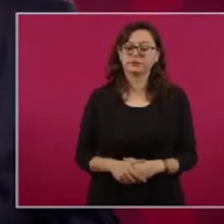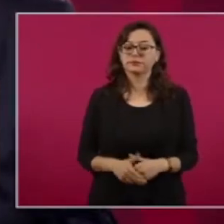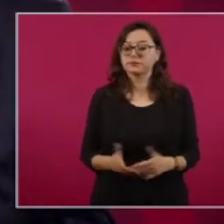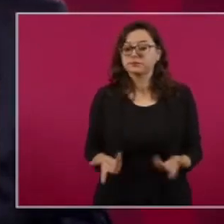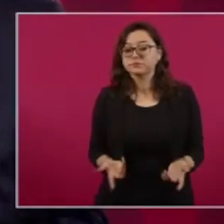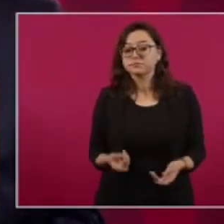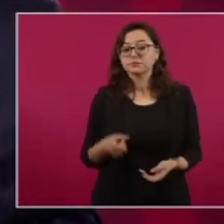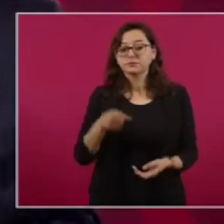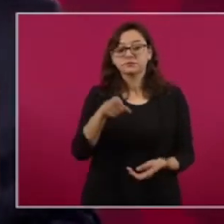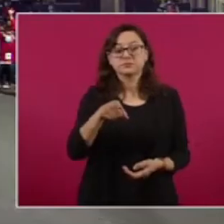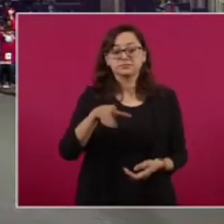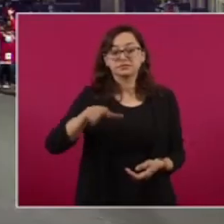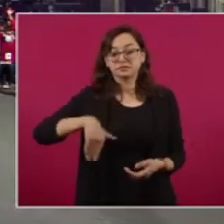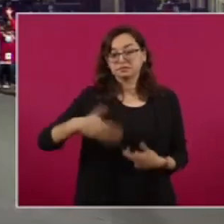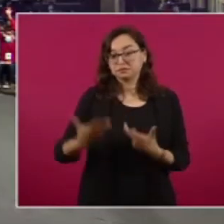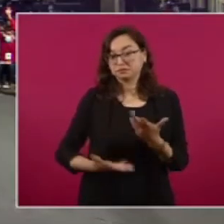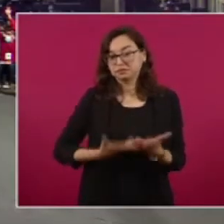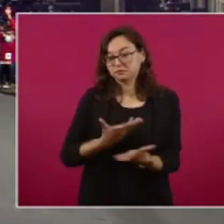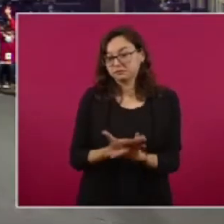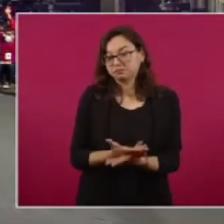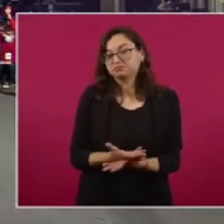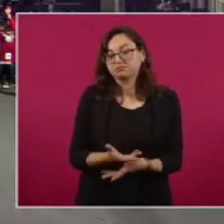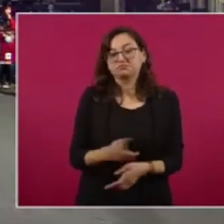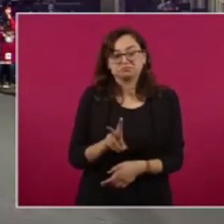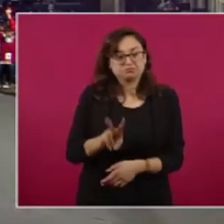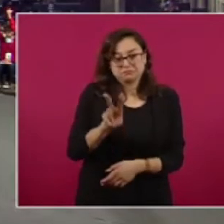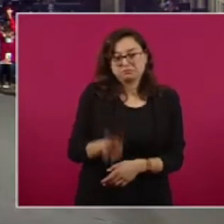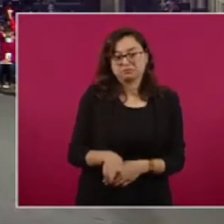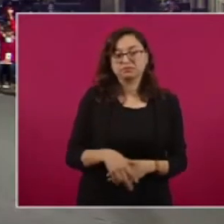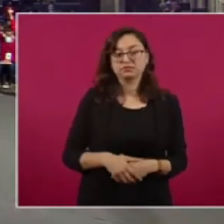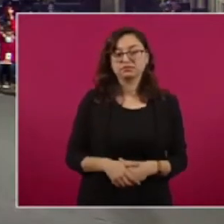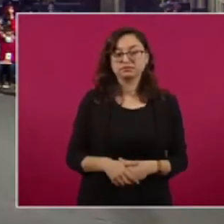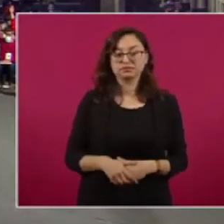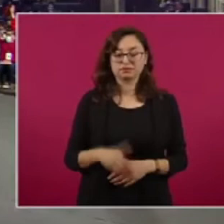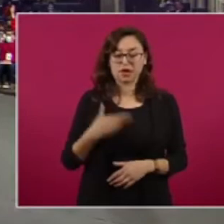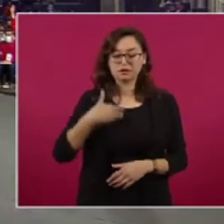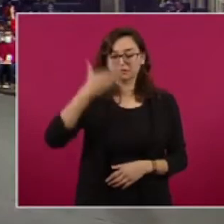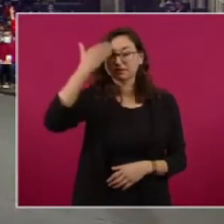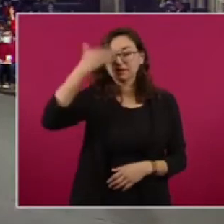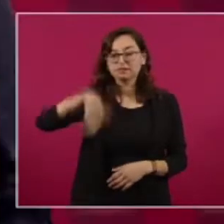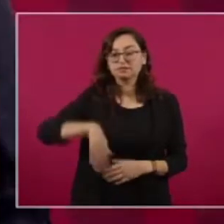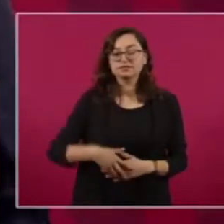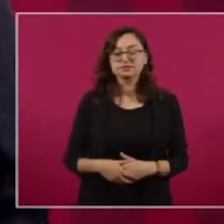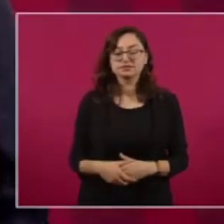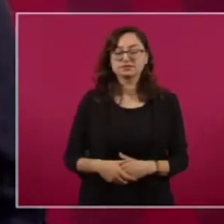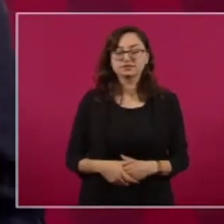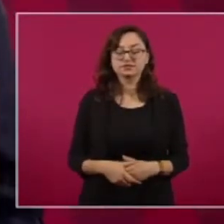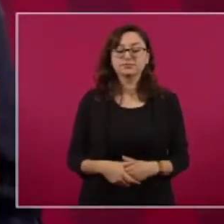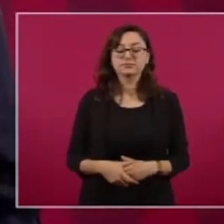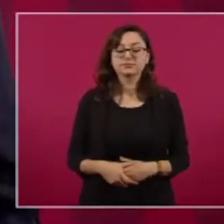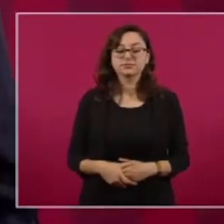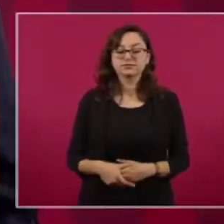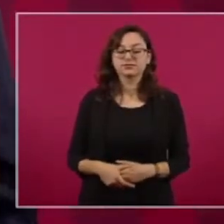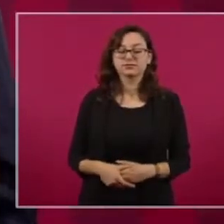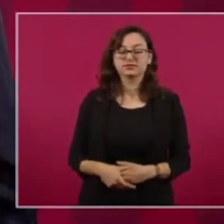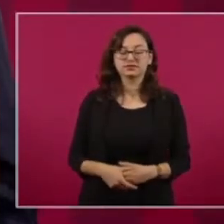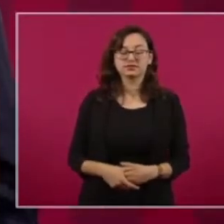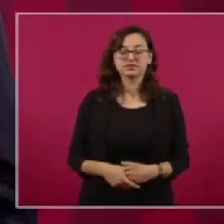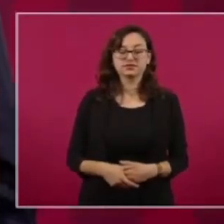que estás planteando es cierto. Tan es así que